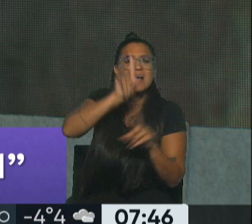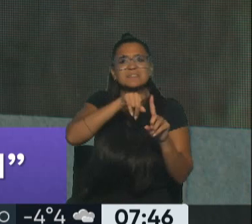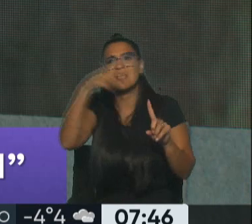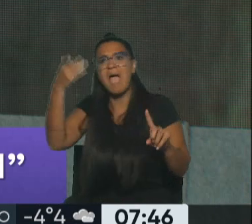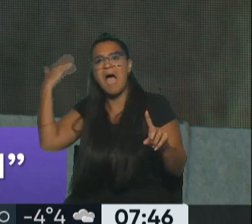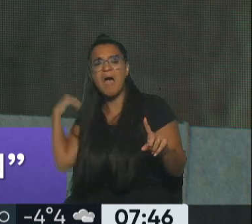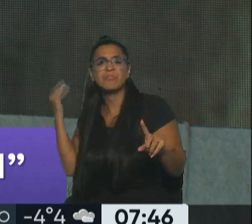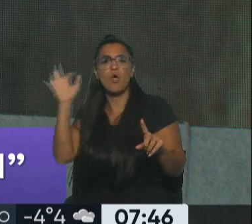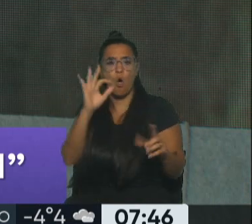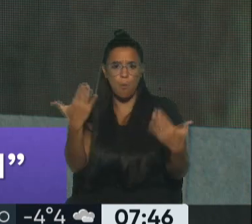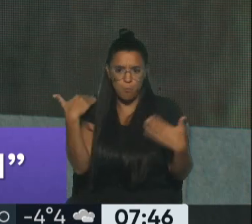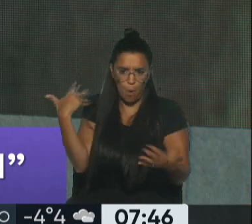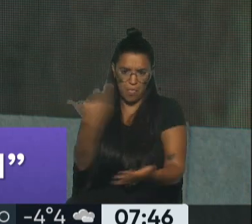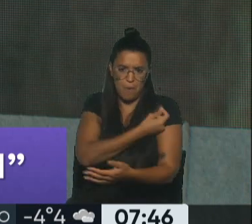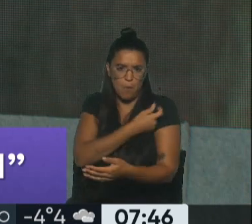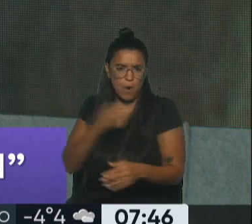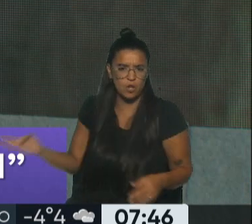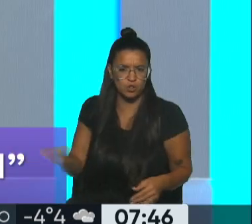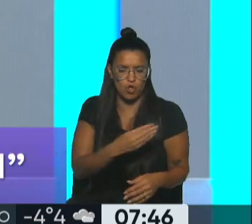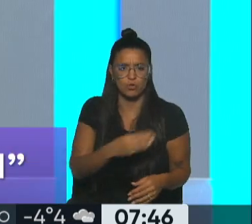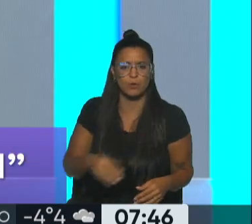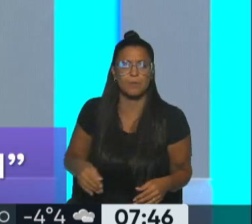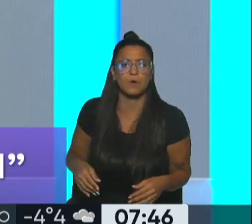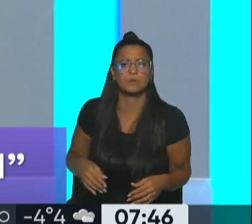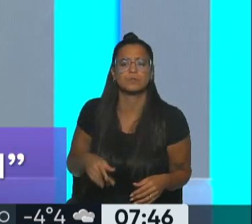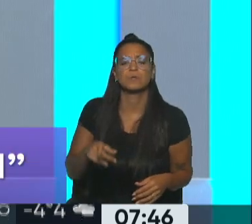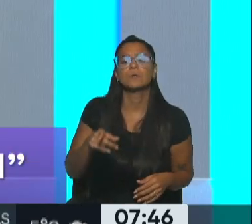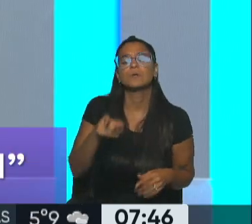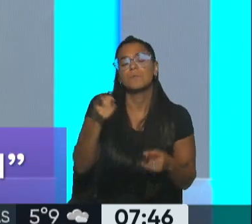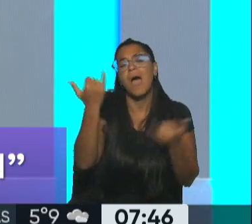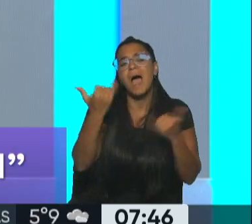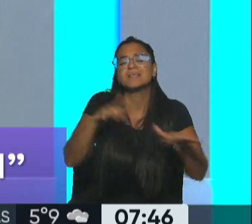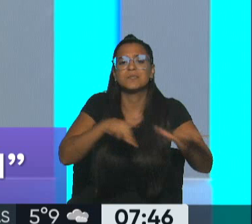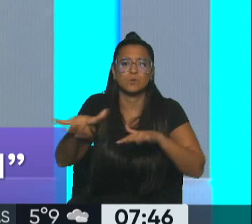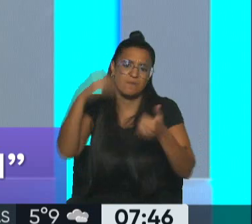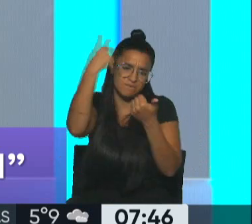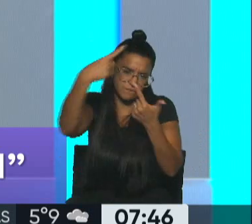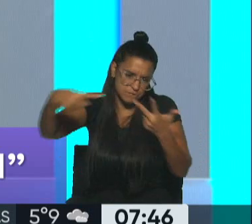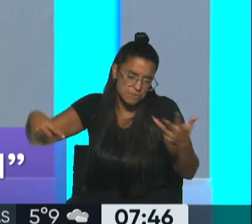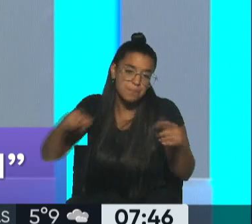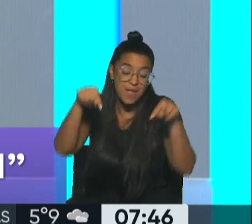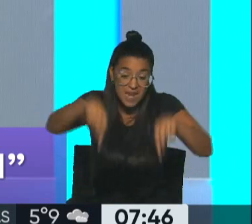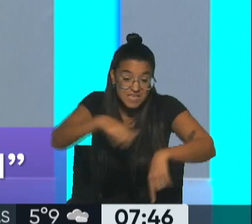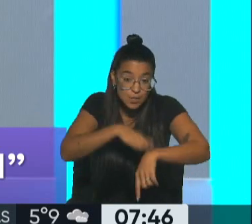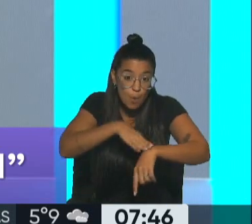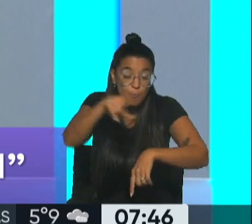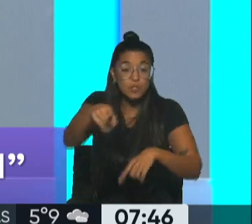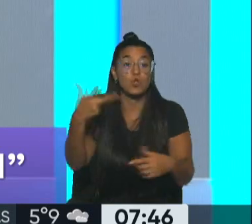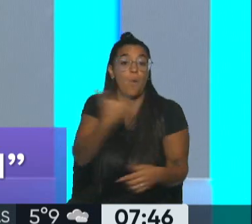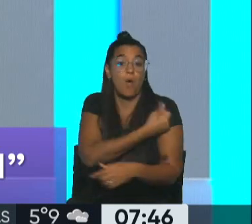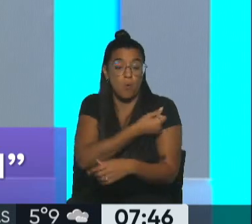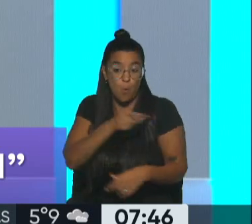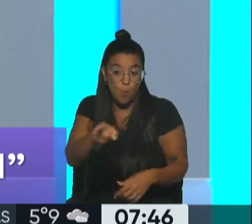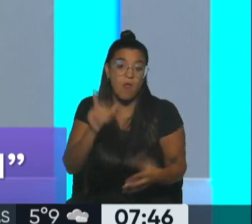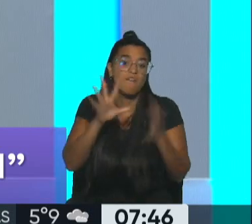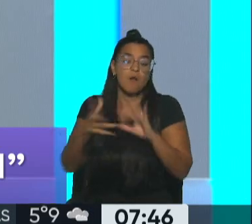hao posible para todos los ganaderos del país bueno tenemos diferentes situaciones en todo el país en este momento la vacuna que se aplica en